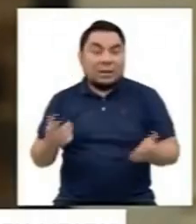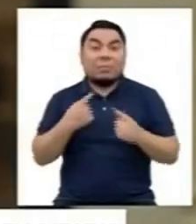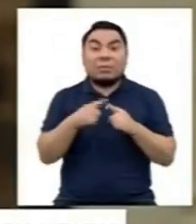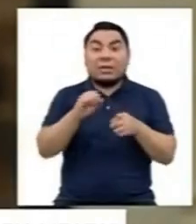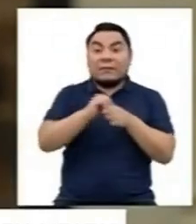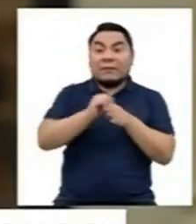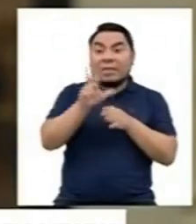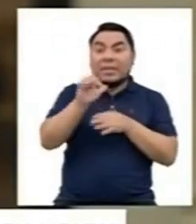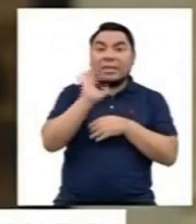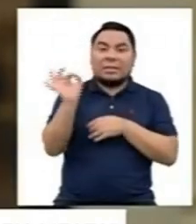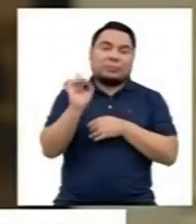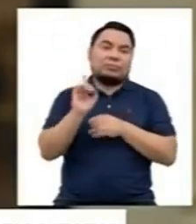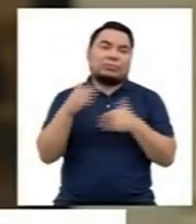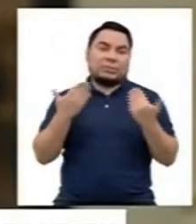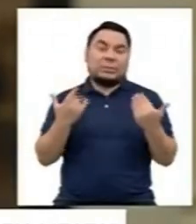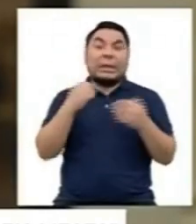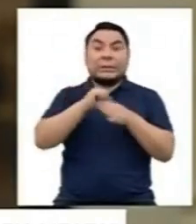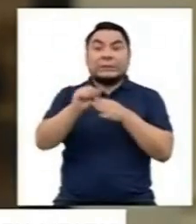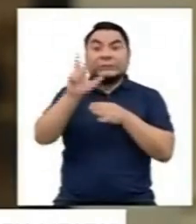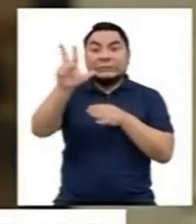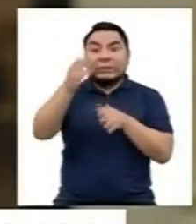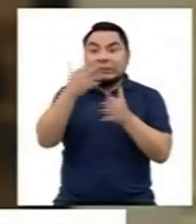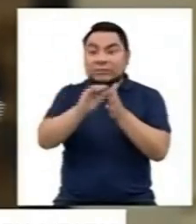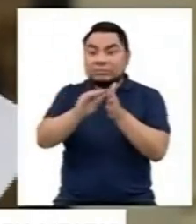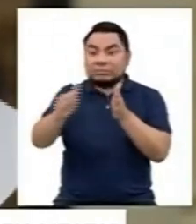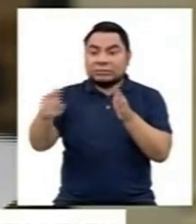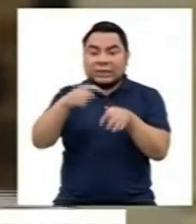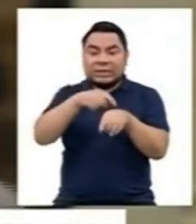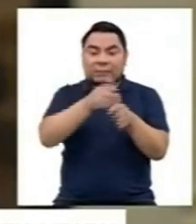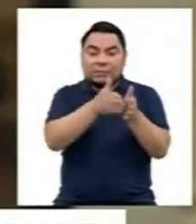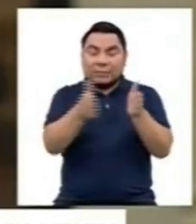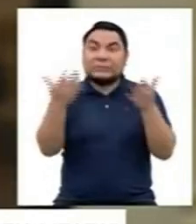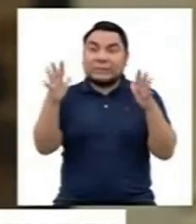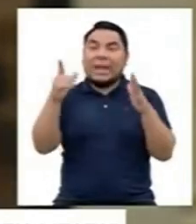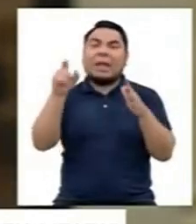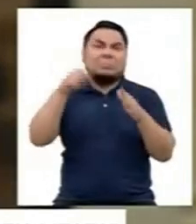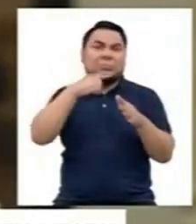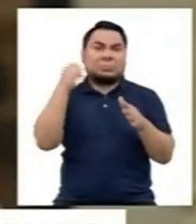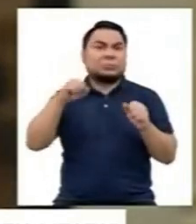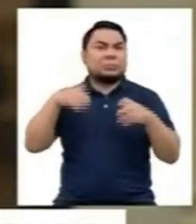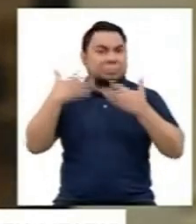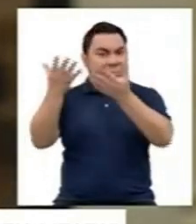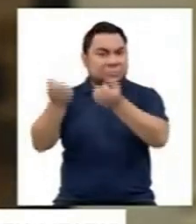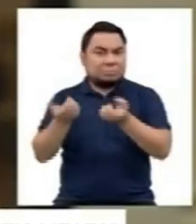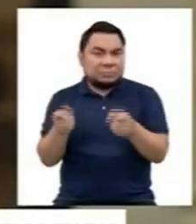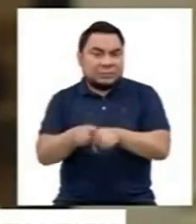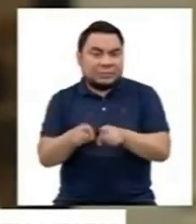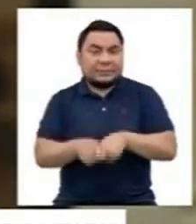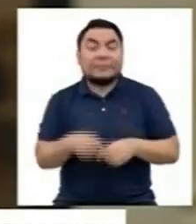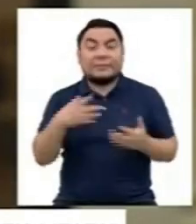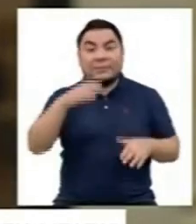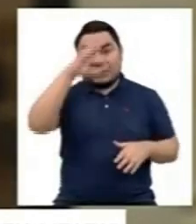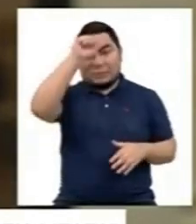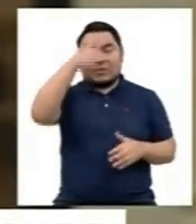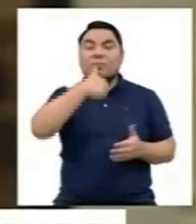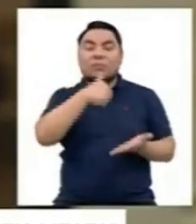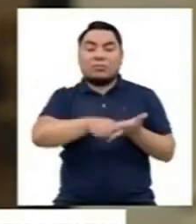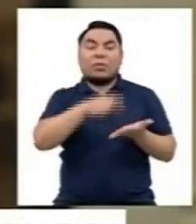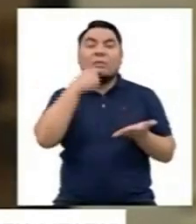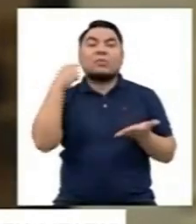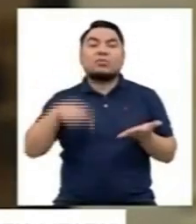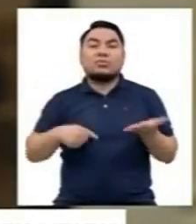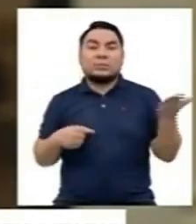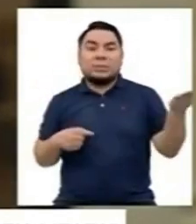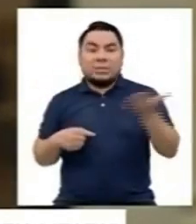cloro, agua con sal, haz gárgaras con lejía y todas esas cosas que la gente consume y cree que eso es lo más